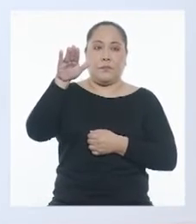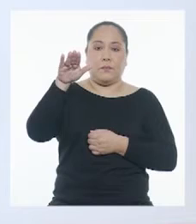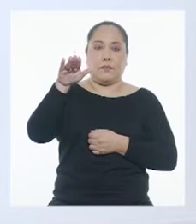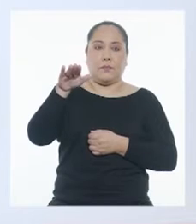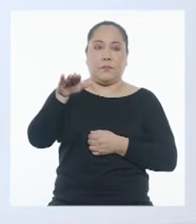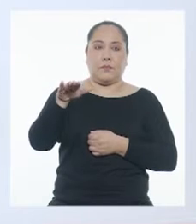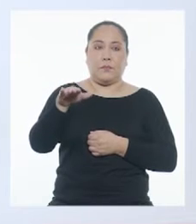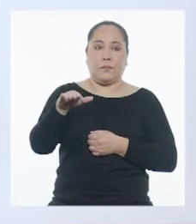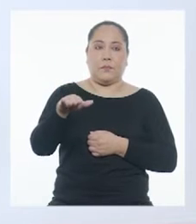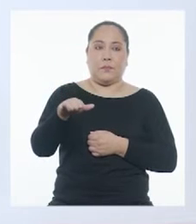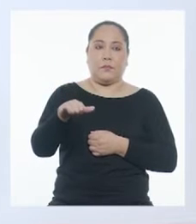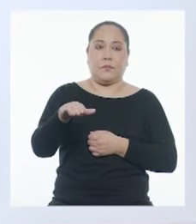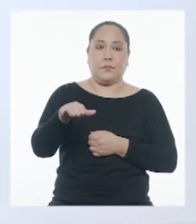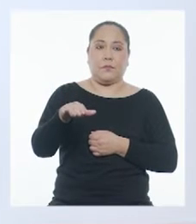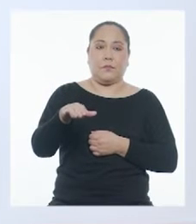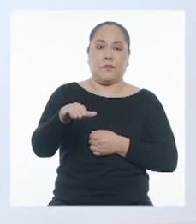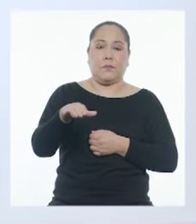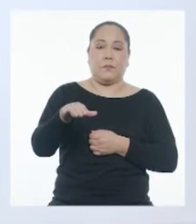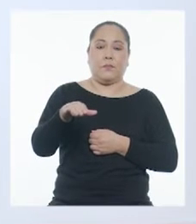Hacia abajo